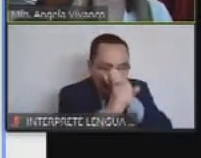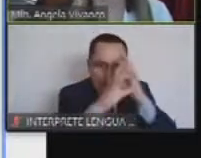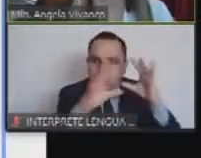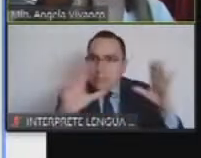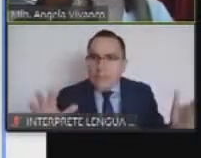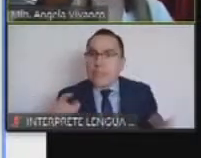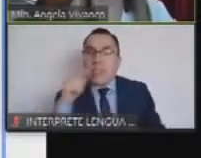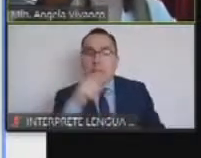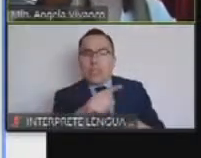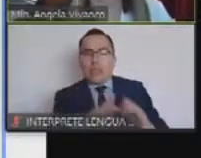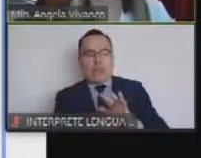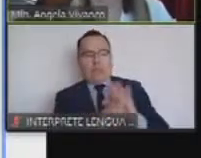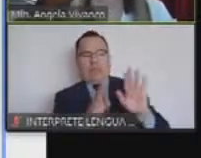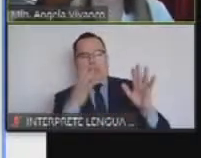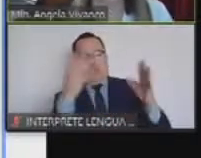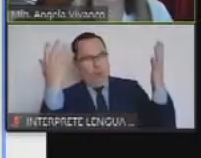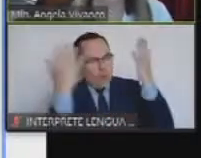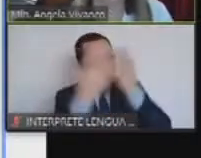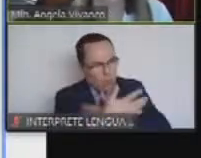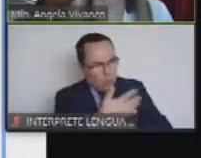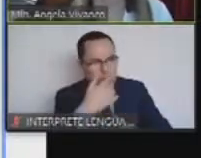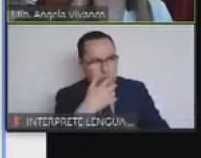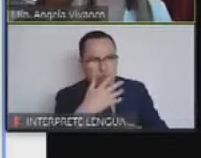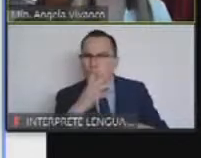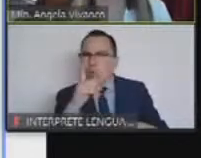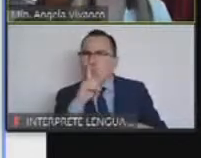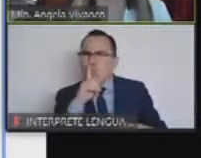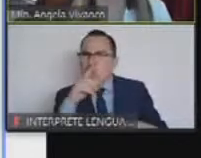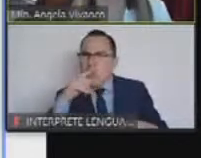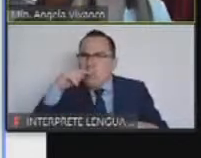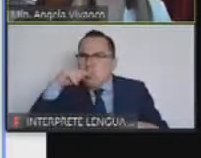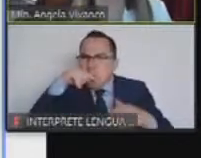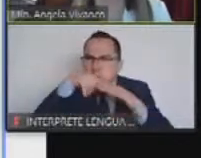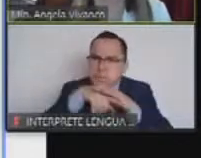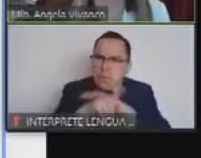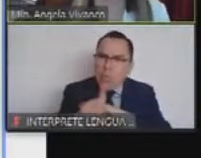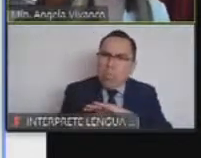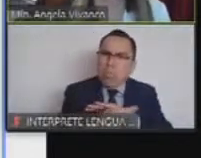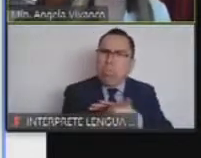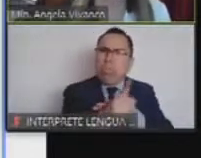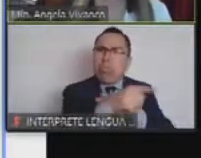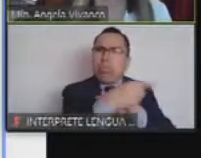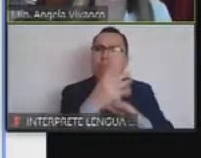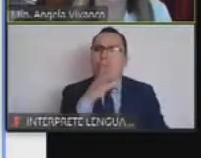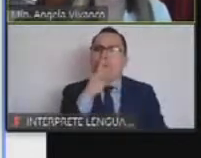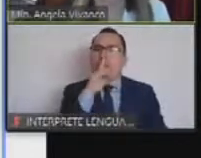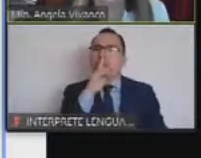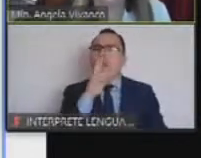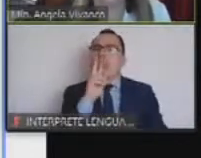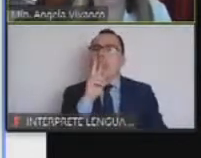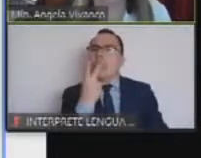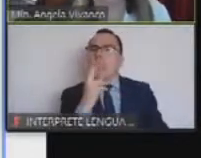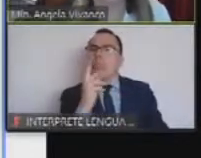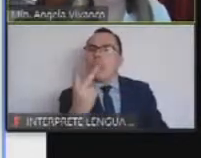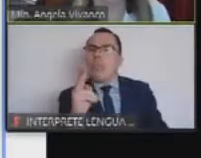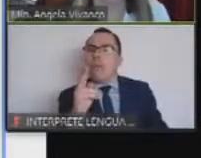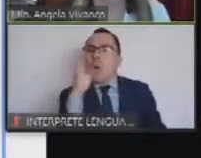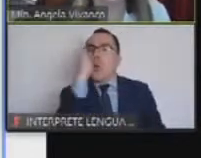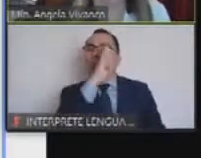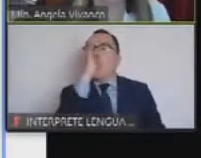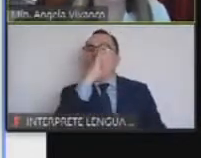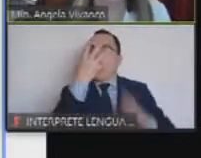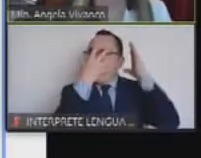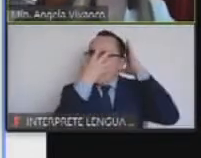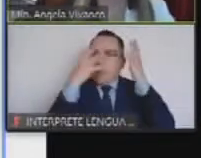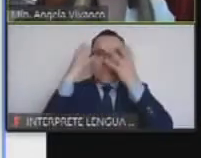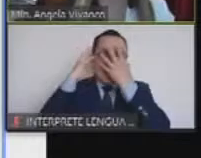haya un trasfondo oscuro, oculto, que sea como un segundo hablar o un segundo sentir desde el punto de vista